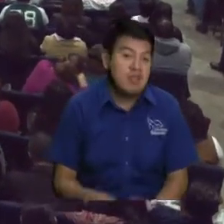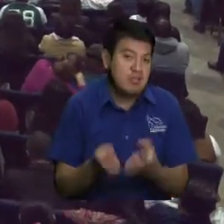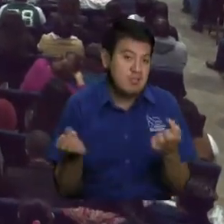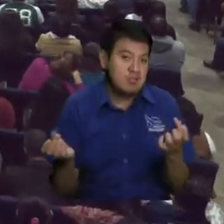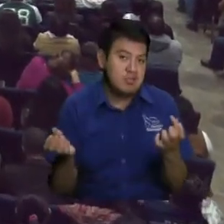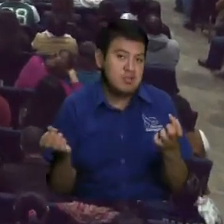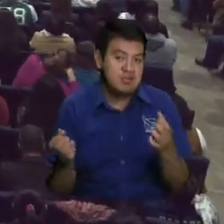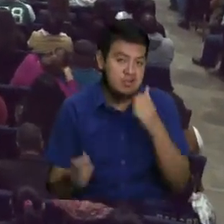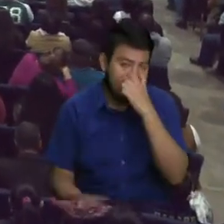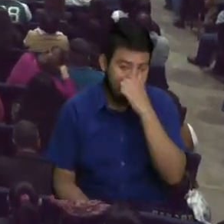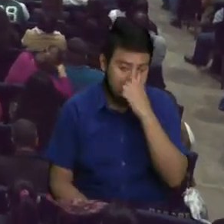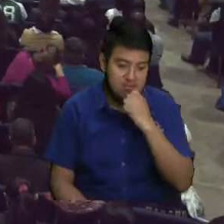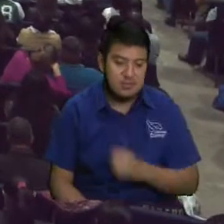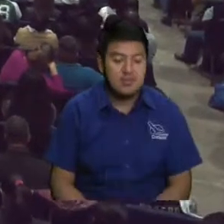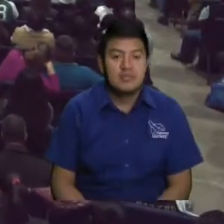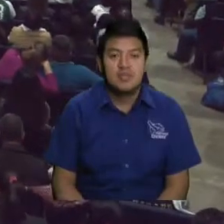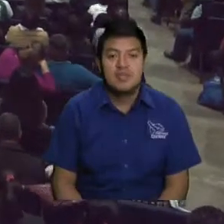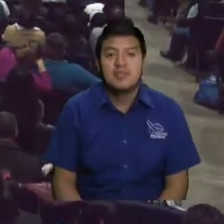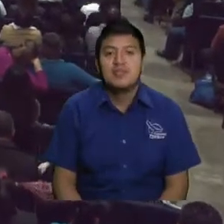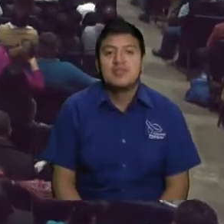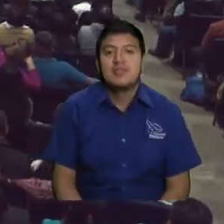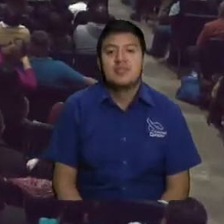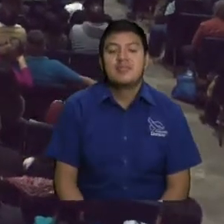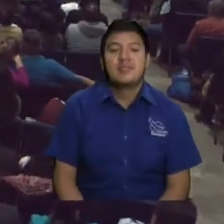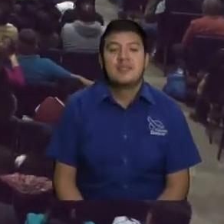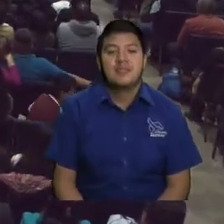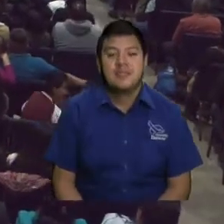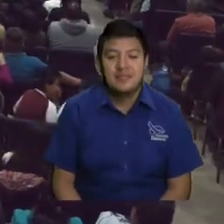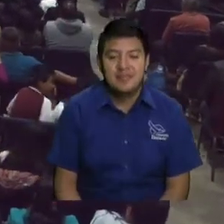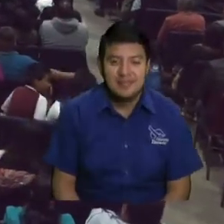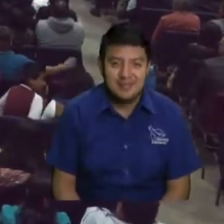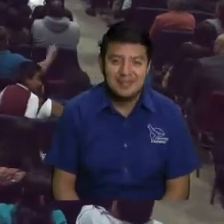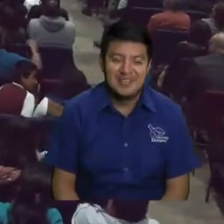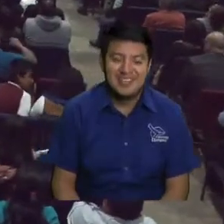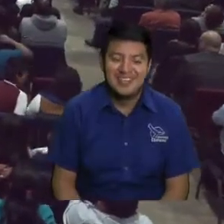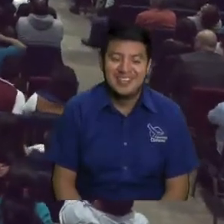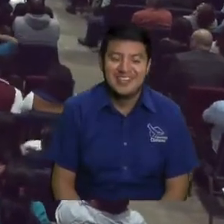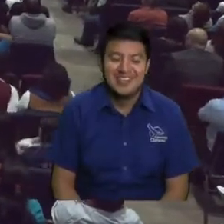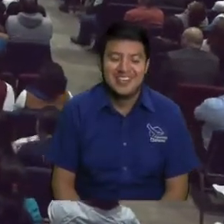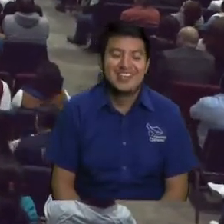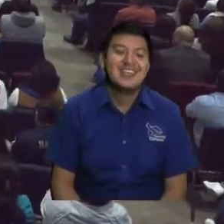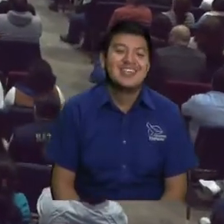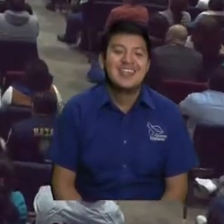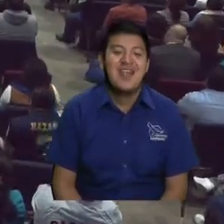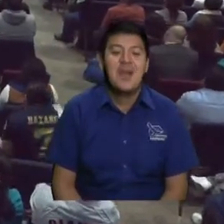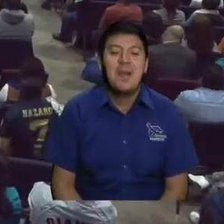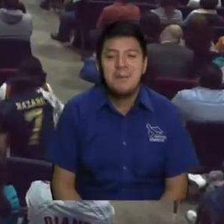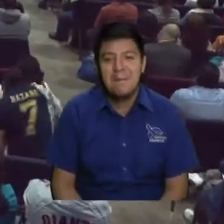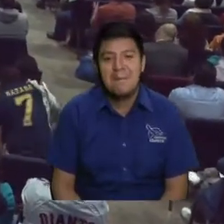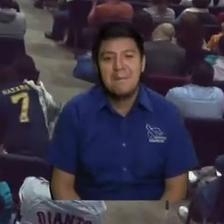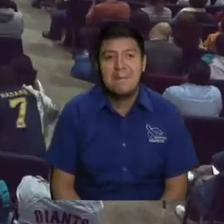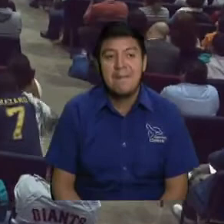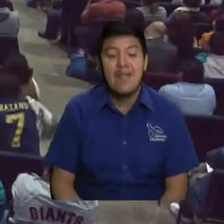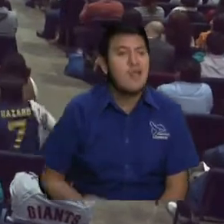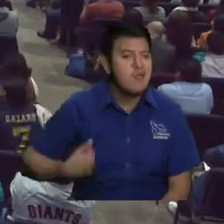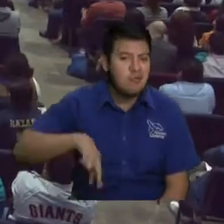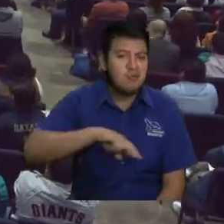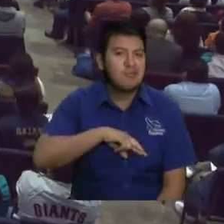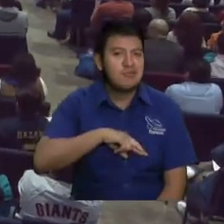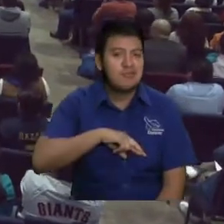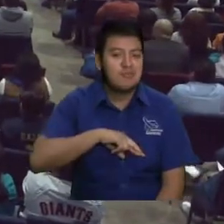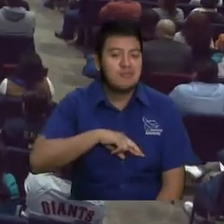Entonces, cuando estoy hablando de aguas, por eso le puse este ejemplo, que es un poco complicado. Estoy hablando de aguas. Nosotros